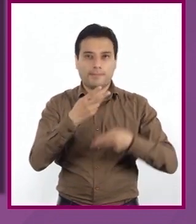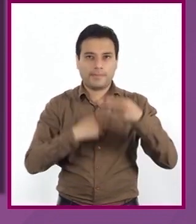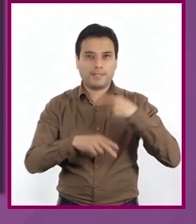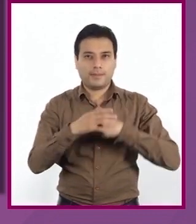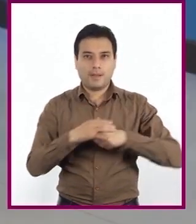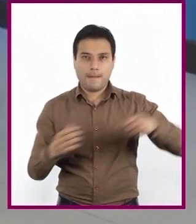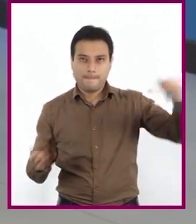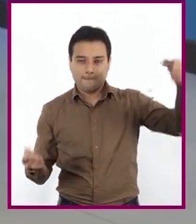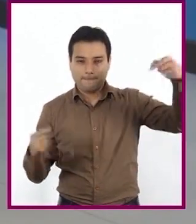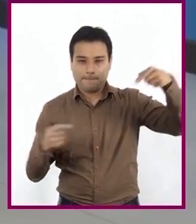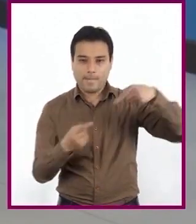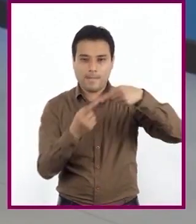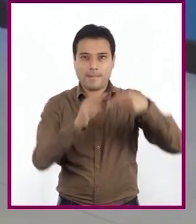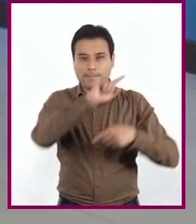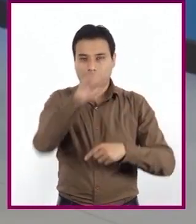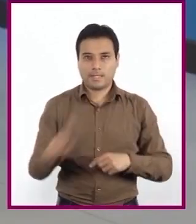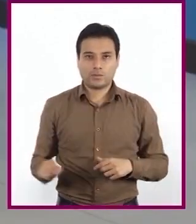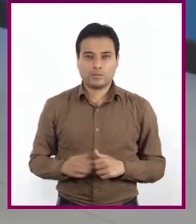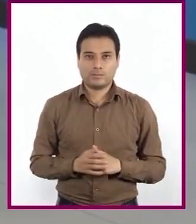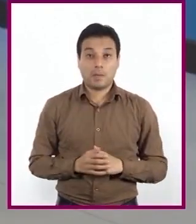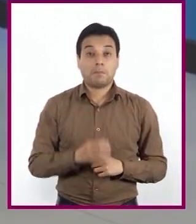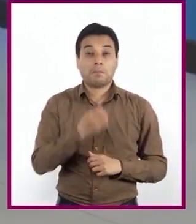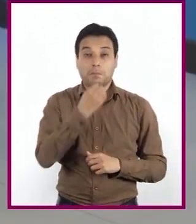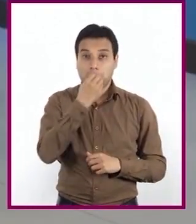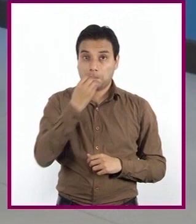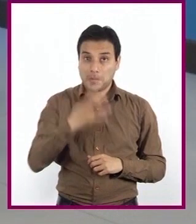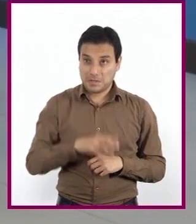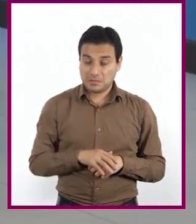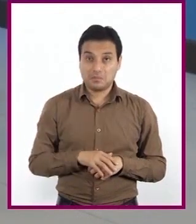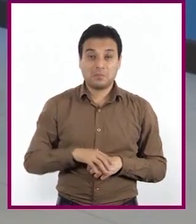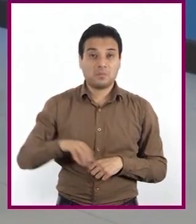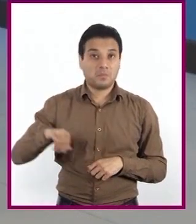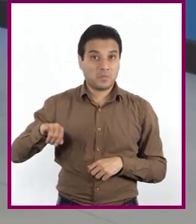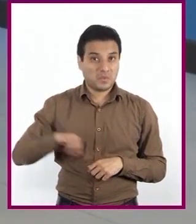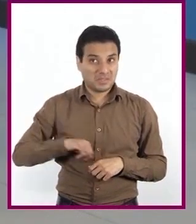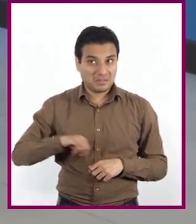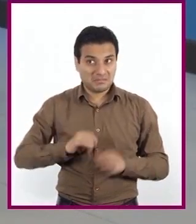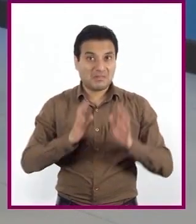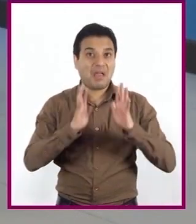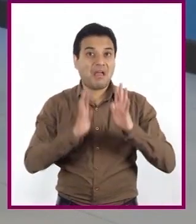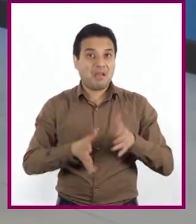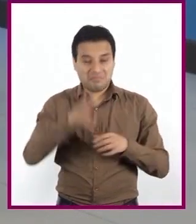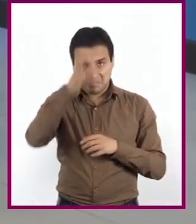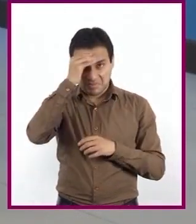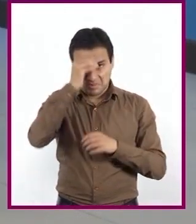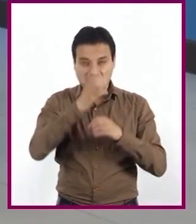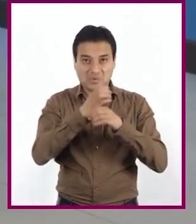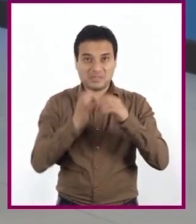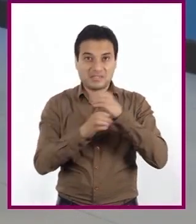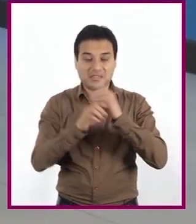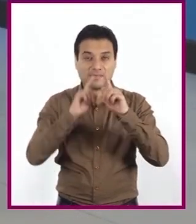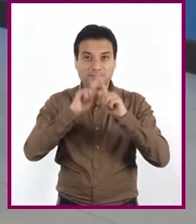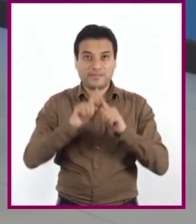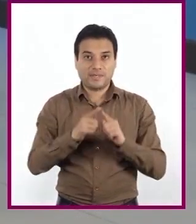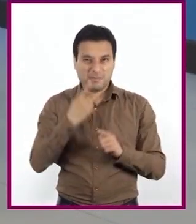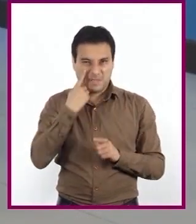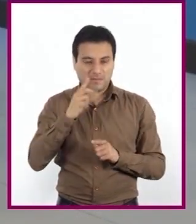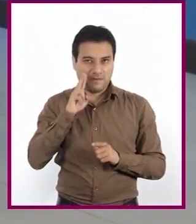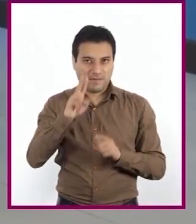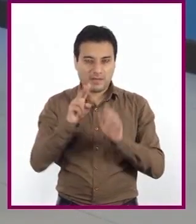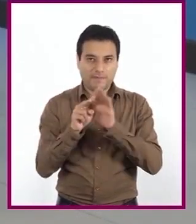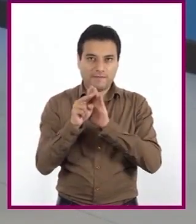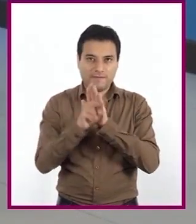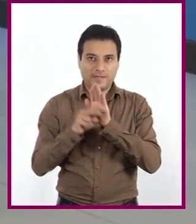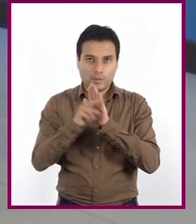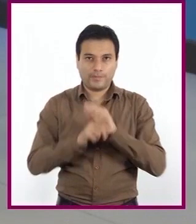Tierra. Pues qué bárbara, profesora. Ahora sí hemos aprendido muchas cosas. Los invitamos a ver el siguiente video en el que